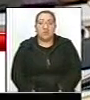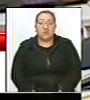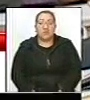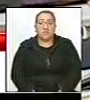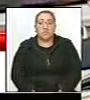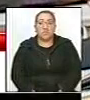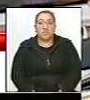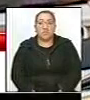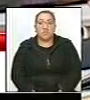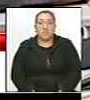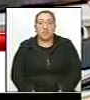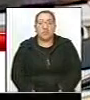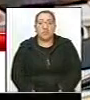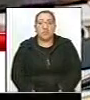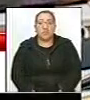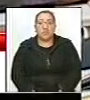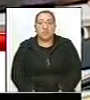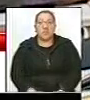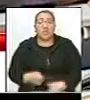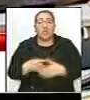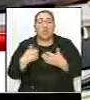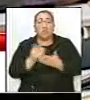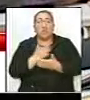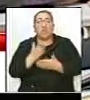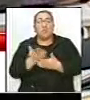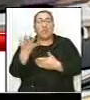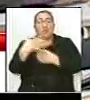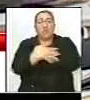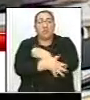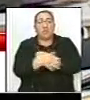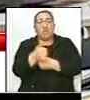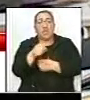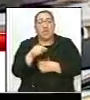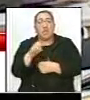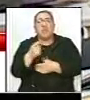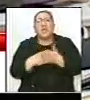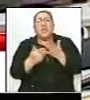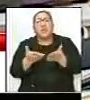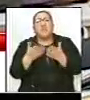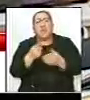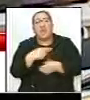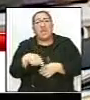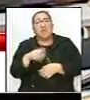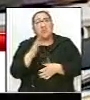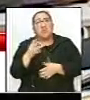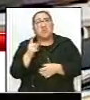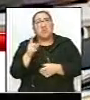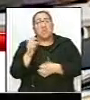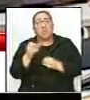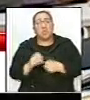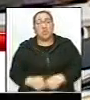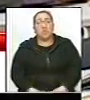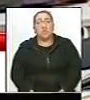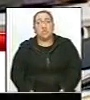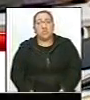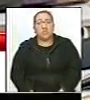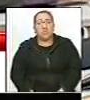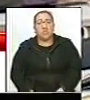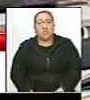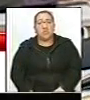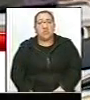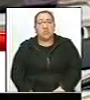eminentes índices de pobreza, desnutrición y anemia. ¿Qué es lo que piden ellos? Ellos calculan su costo de producción en un promedio